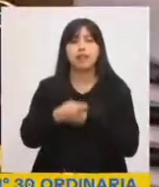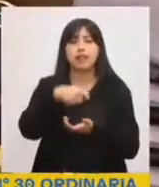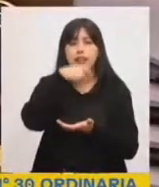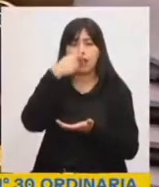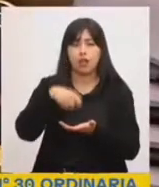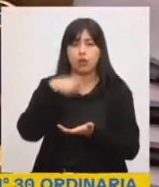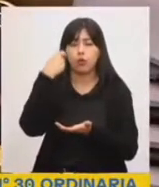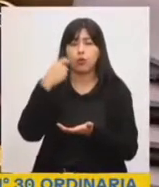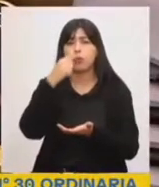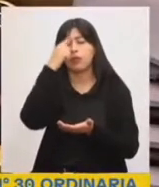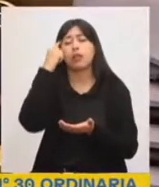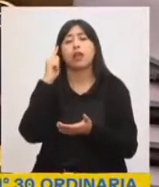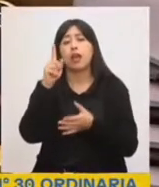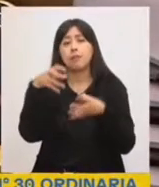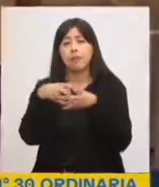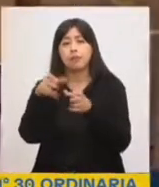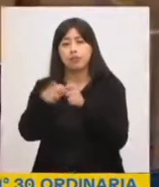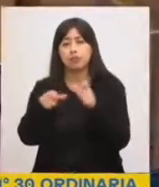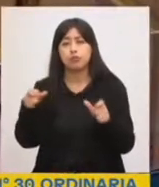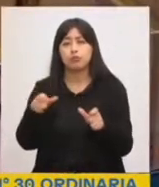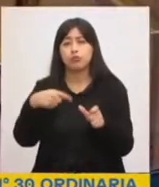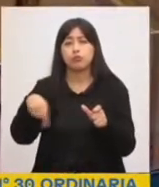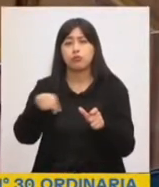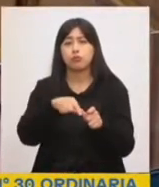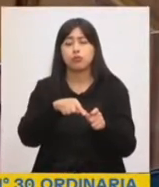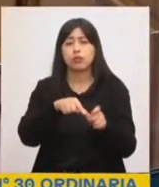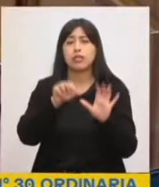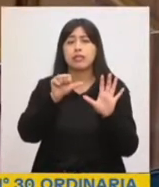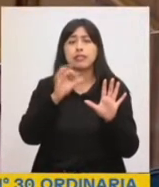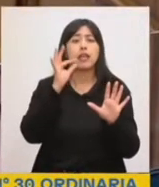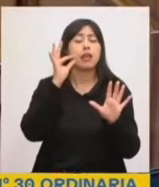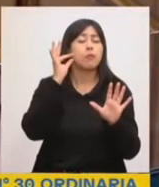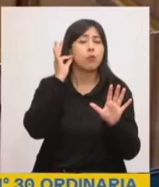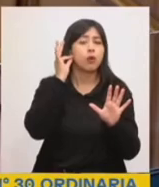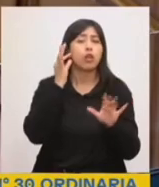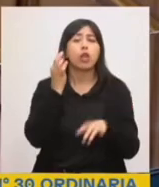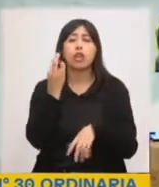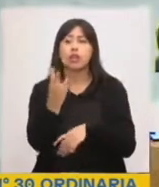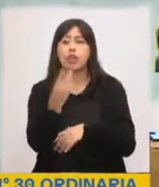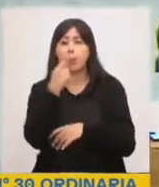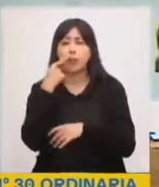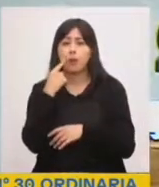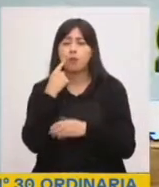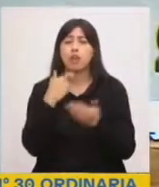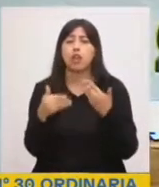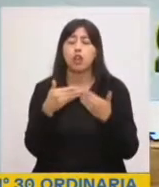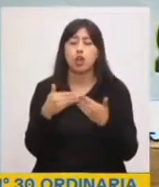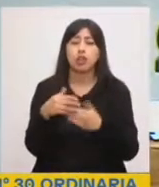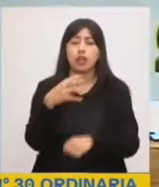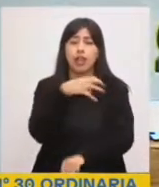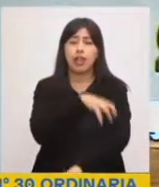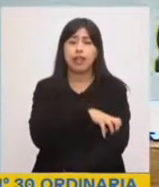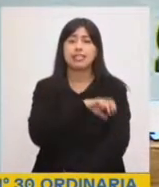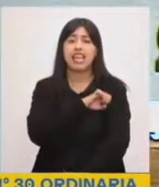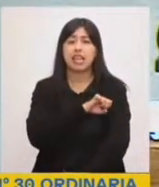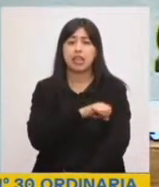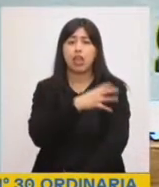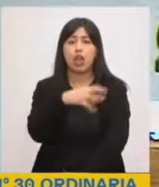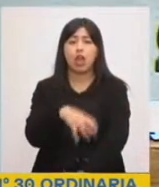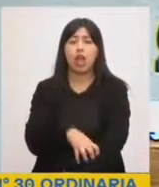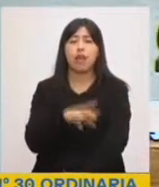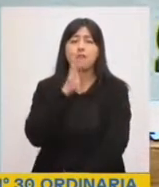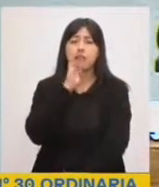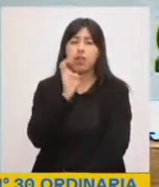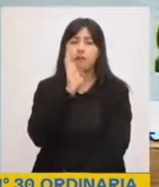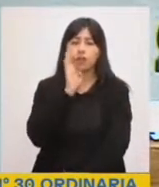no solo desmanteló una organización delictual compuesta por 6 mujeres y 3 hombres que operaban en Santiago y en el Biobío, sino que avanzó en la